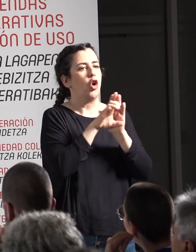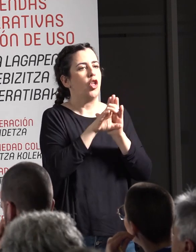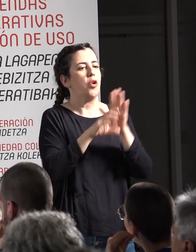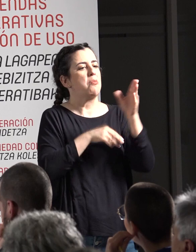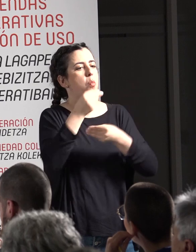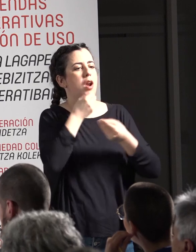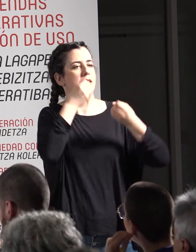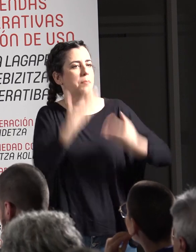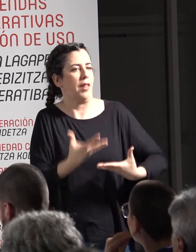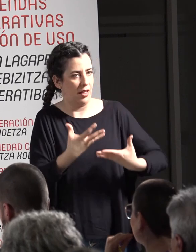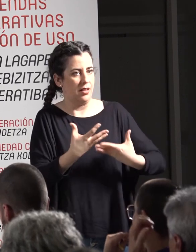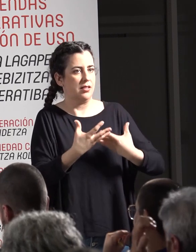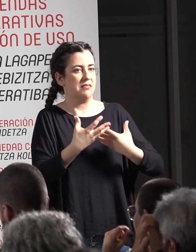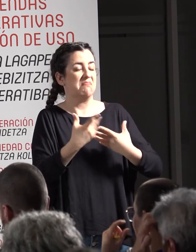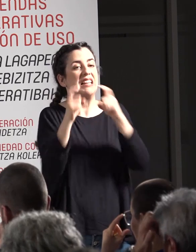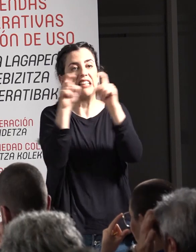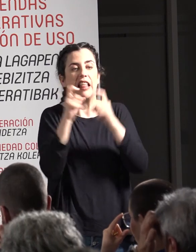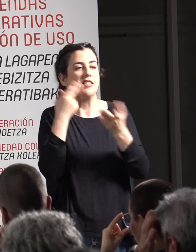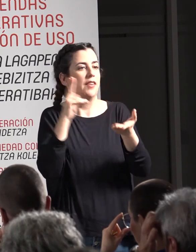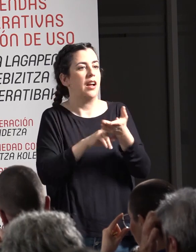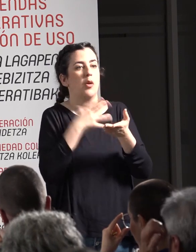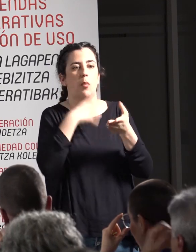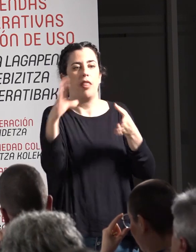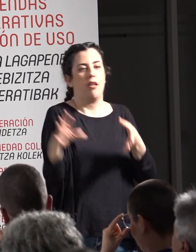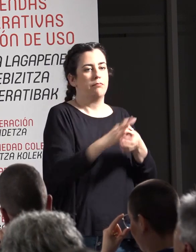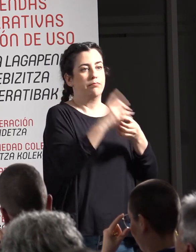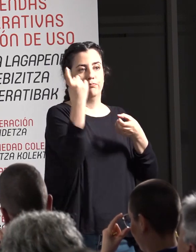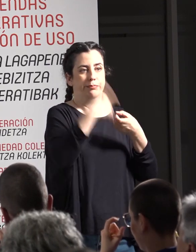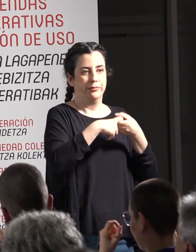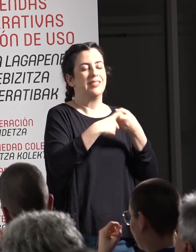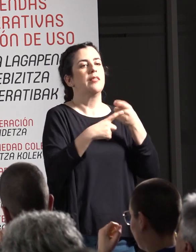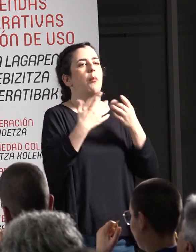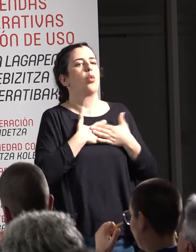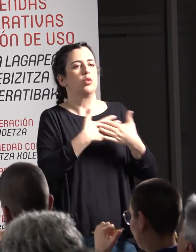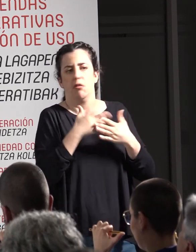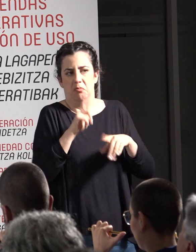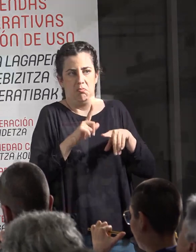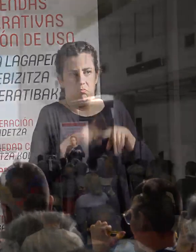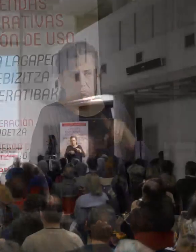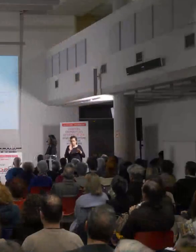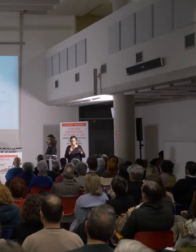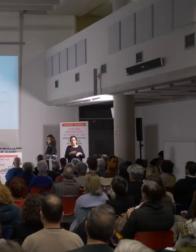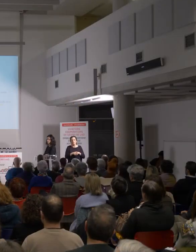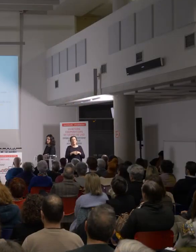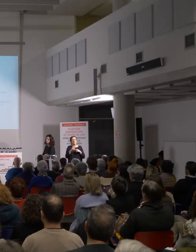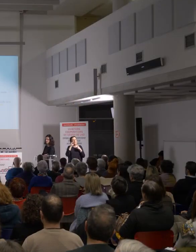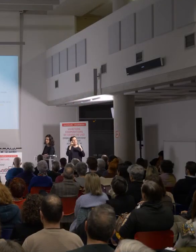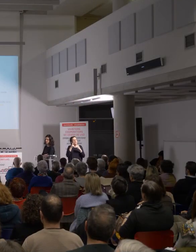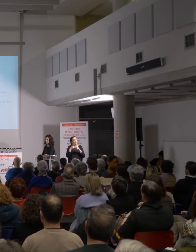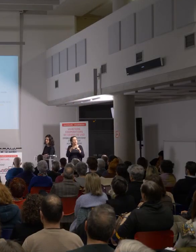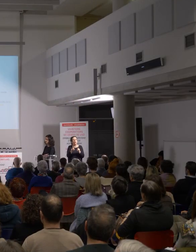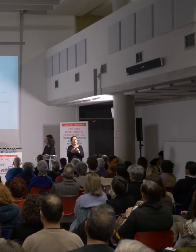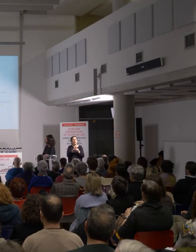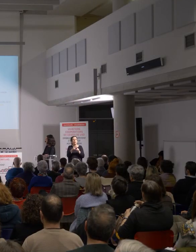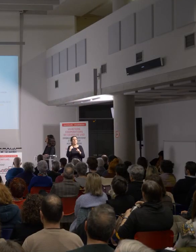se podían acoger las entidades bancarias de manera voluntaria y que pretendía amortiguar un poquito la subida